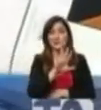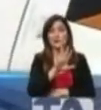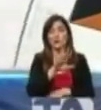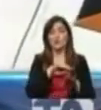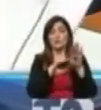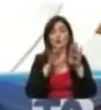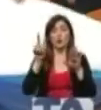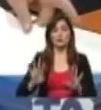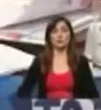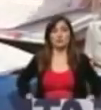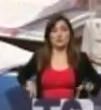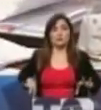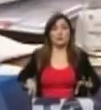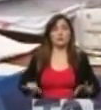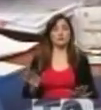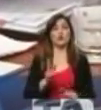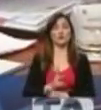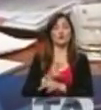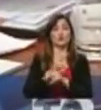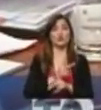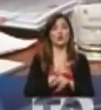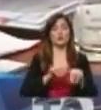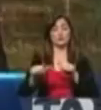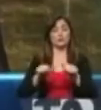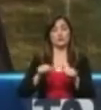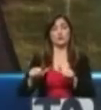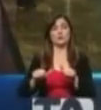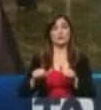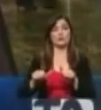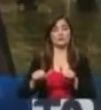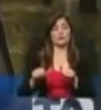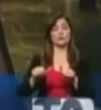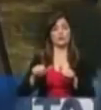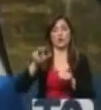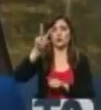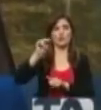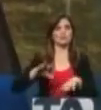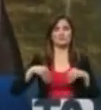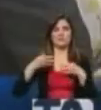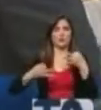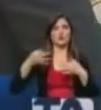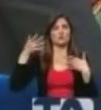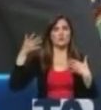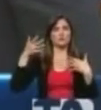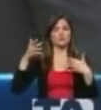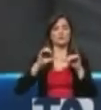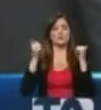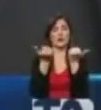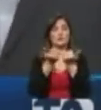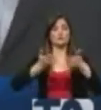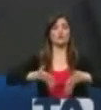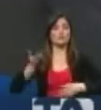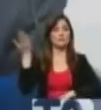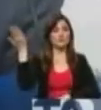5 votos a favor y 2 abstenciones, el Consejo de Administración Legislativa inadmitió el juicio político en contra del exministro de Educación y actual asambleísta